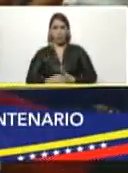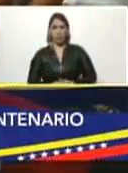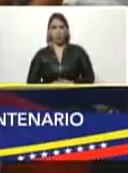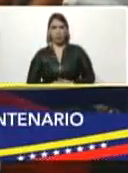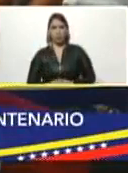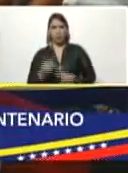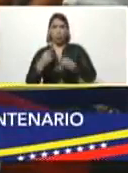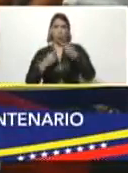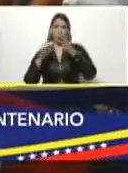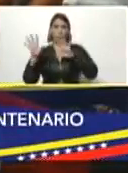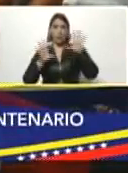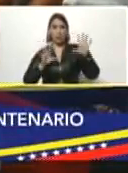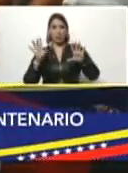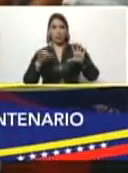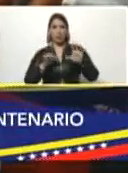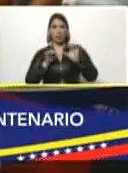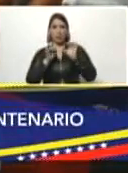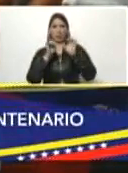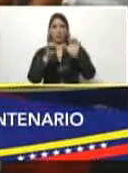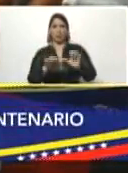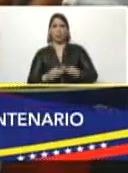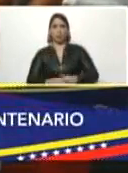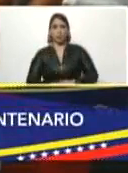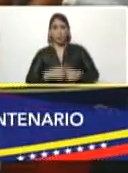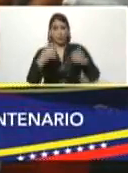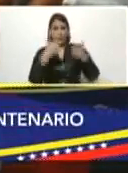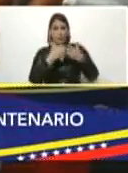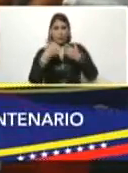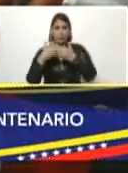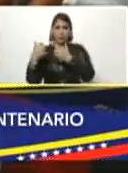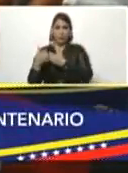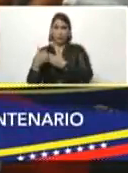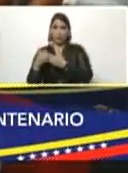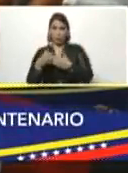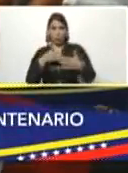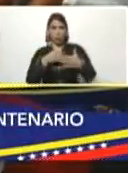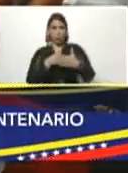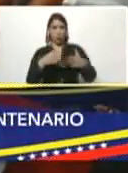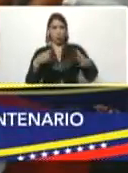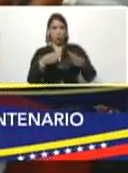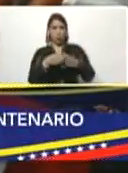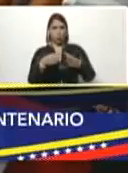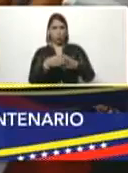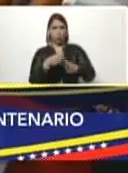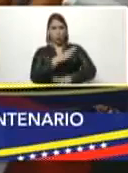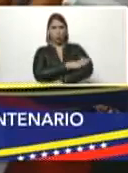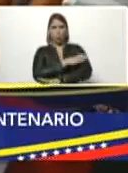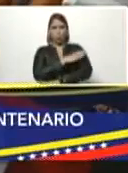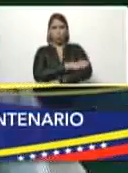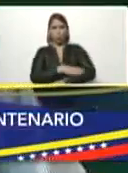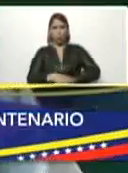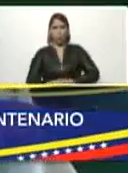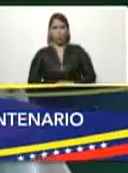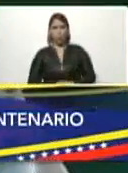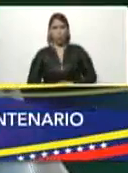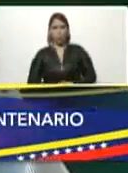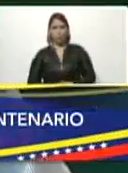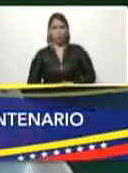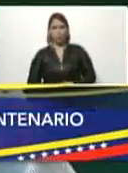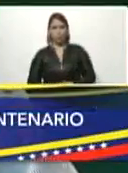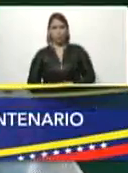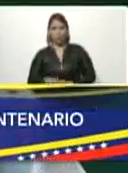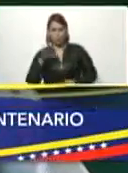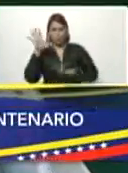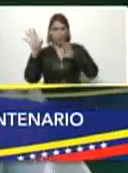fuera, y seguimos también luchando contra las oligarquías internas que tenemos en nuestros respectivos